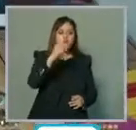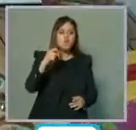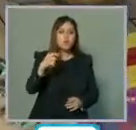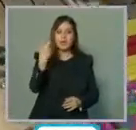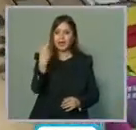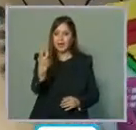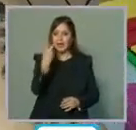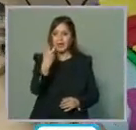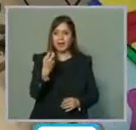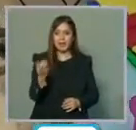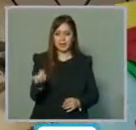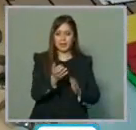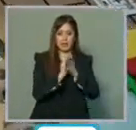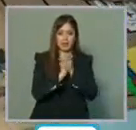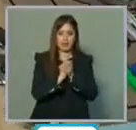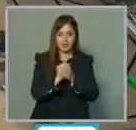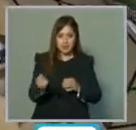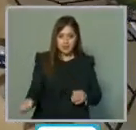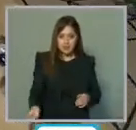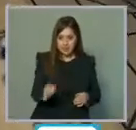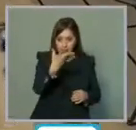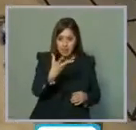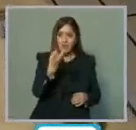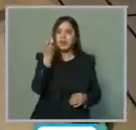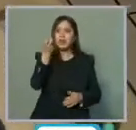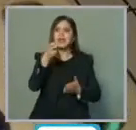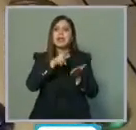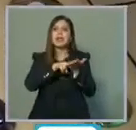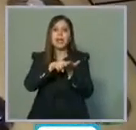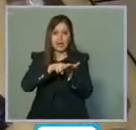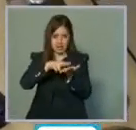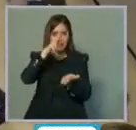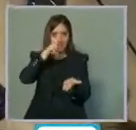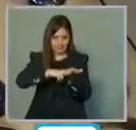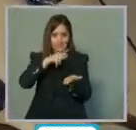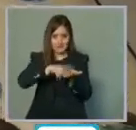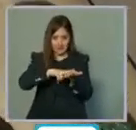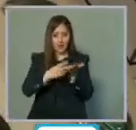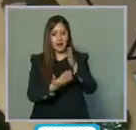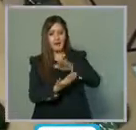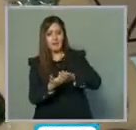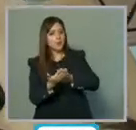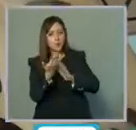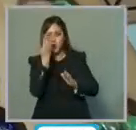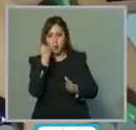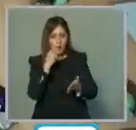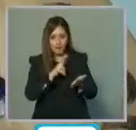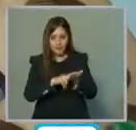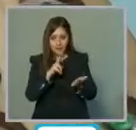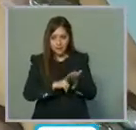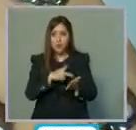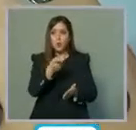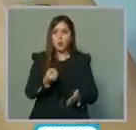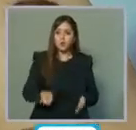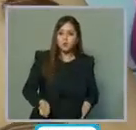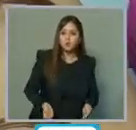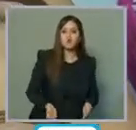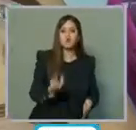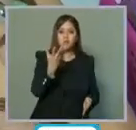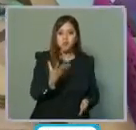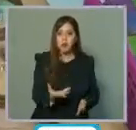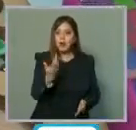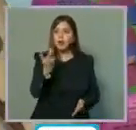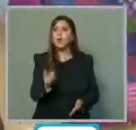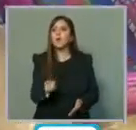por ejemplo. Esta parte negrita es la que vale, esta es la que no vale. Entonces cuando tú los tiras, pues, por ejemplo ahí cayó uno, Ahí salen las